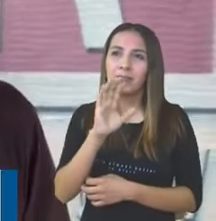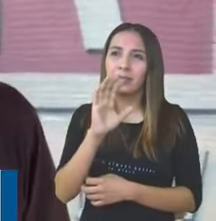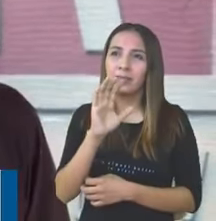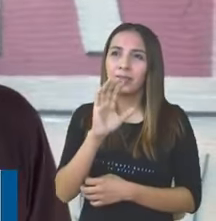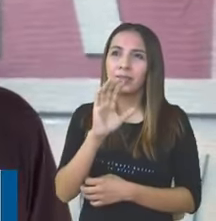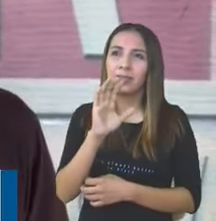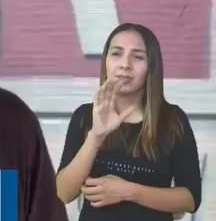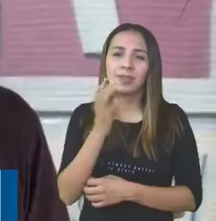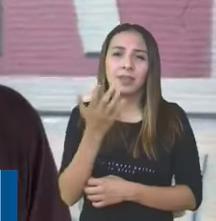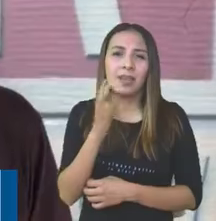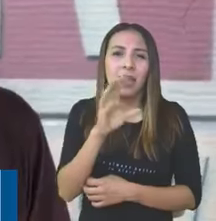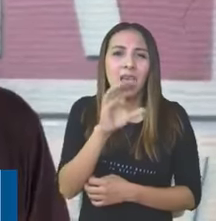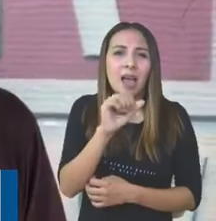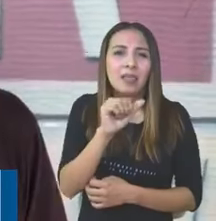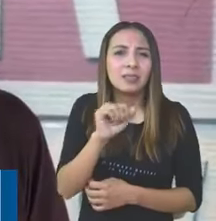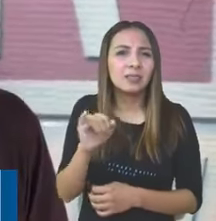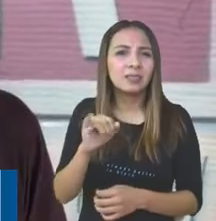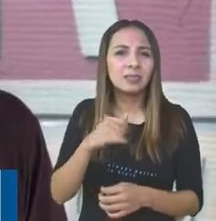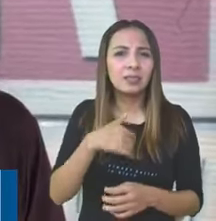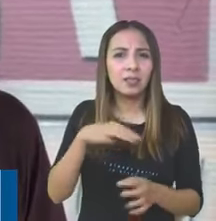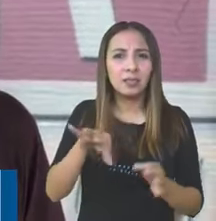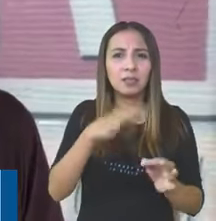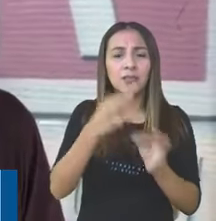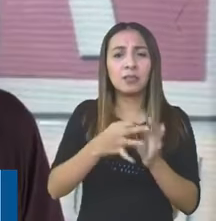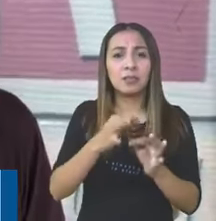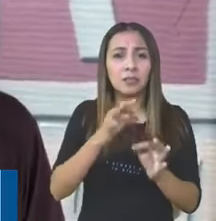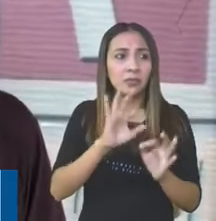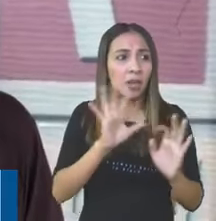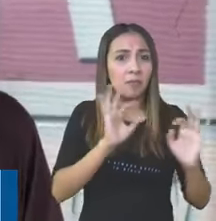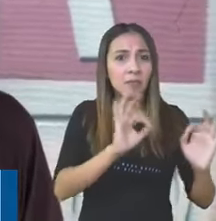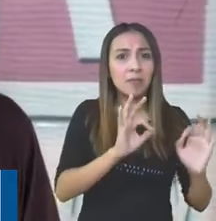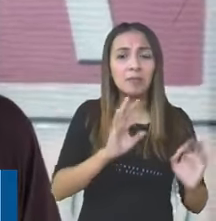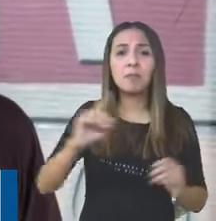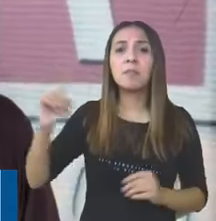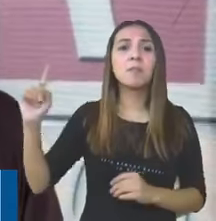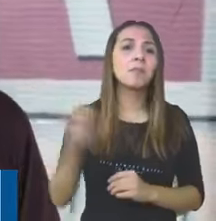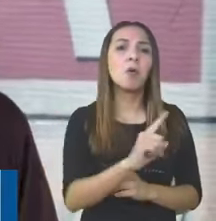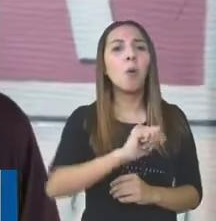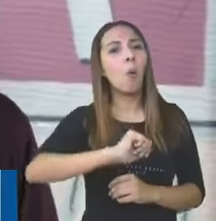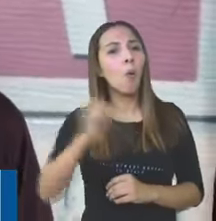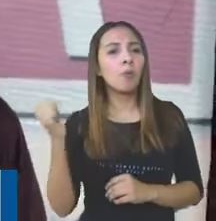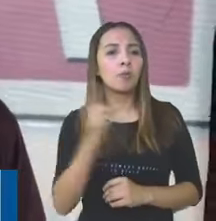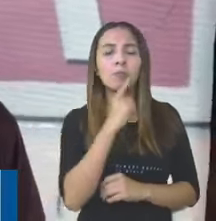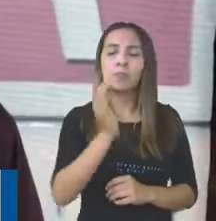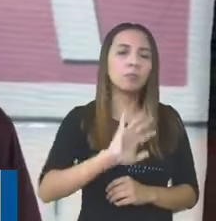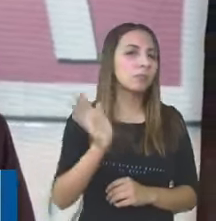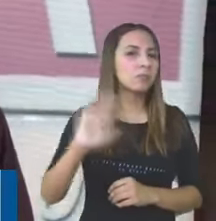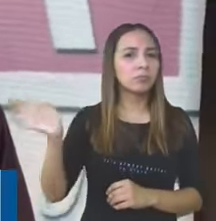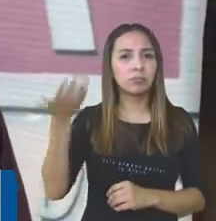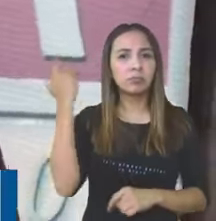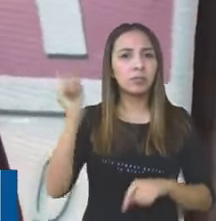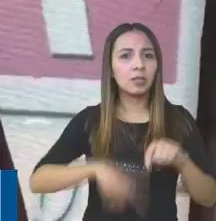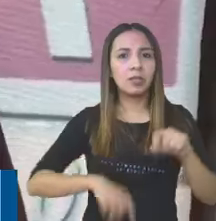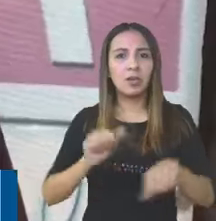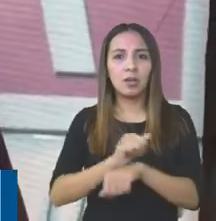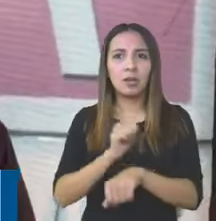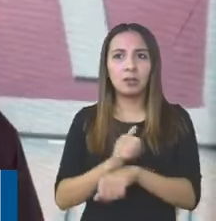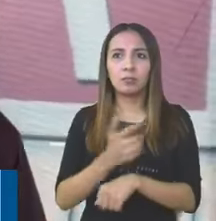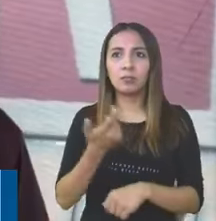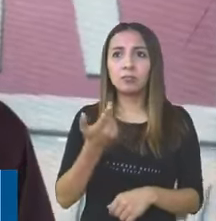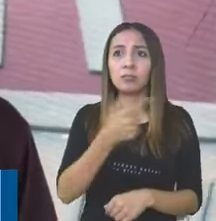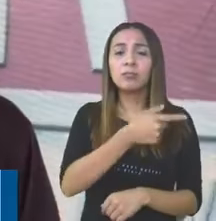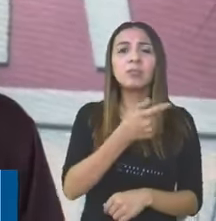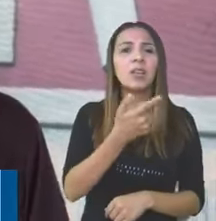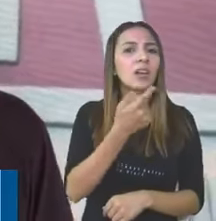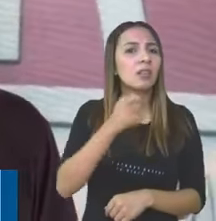logrado un trámite ahí con él, pero llegó otro agente y dice: ¿sabes qué? Te lo llevas porque te lo llevas. Ok, ¿cómo te trataron los agentes? Pues